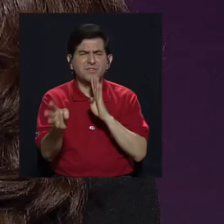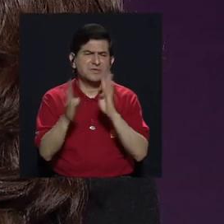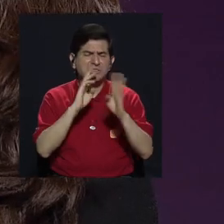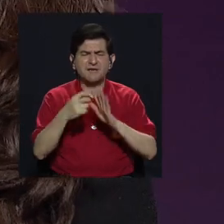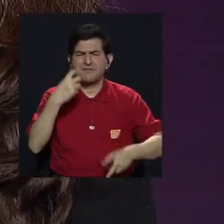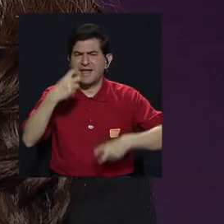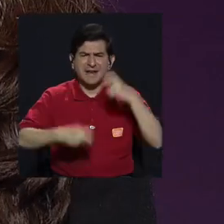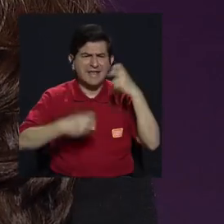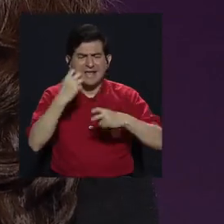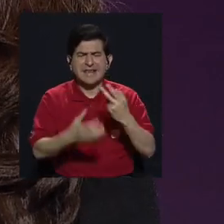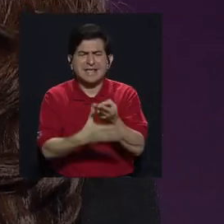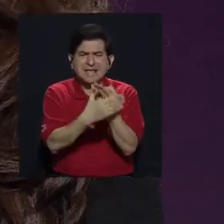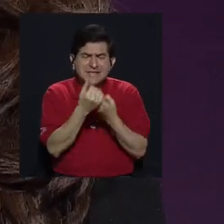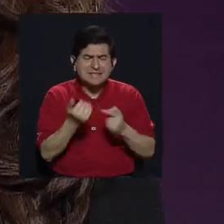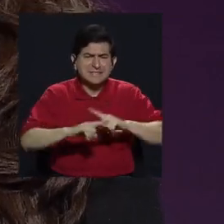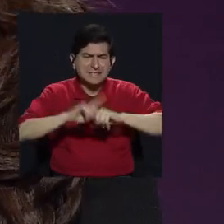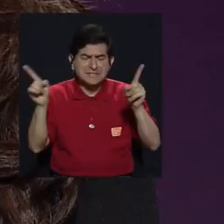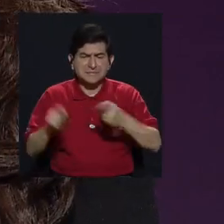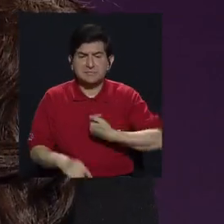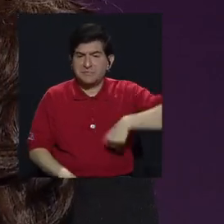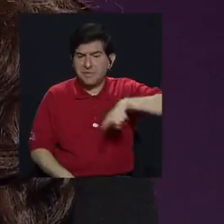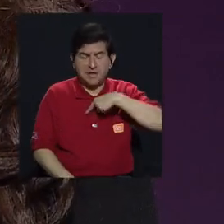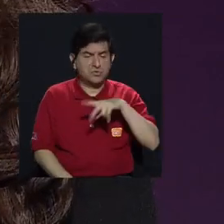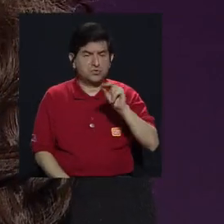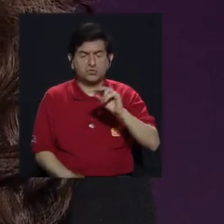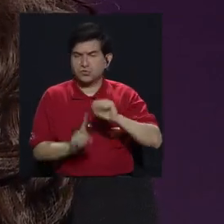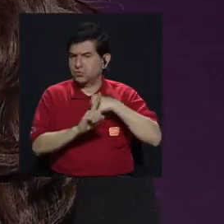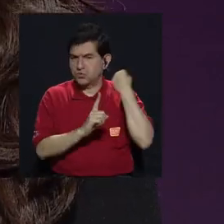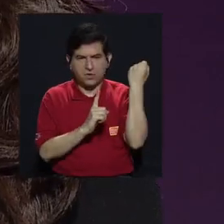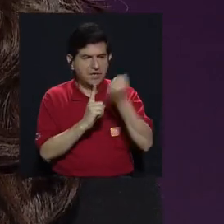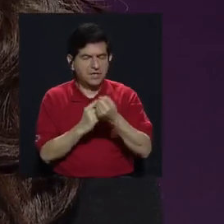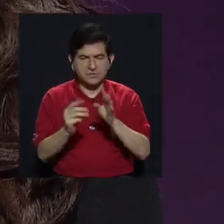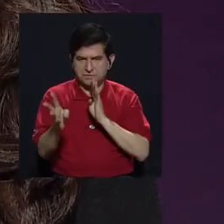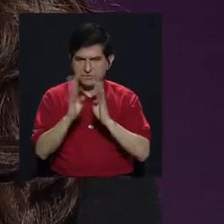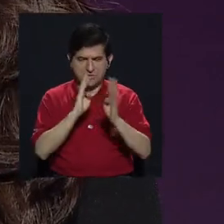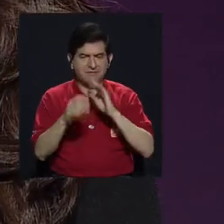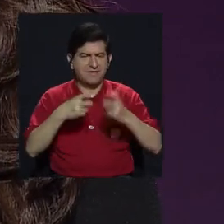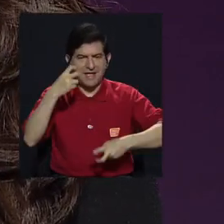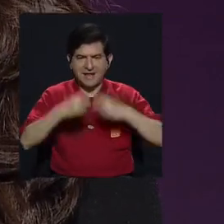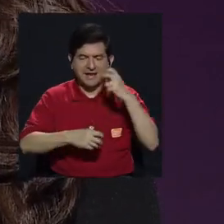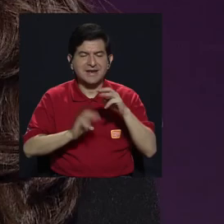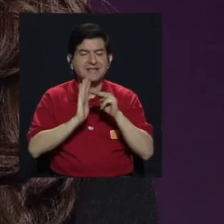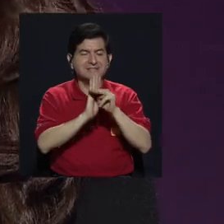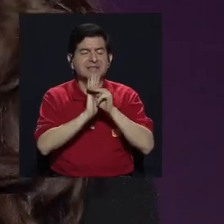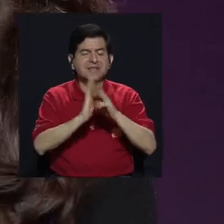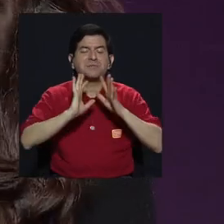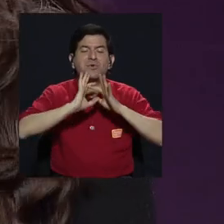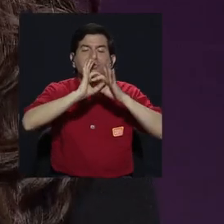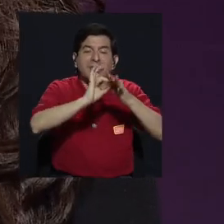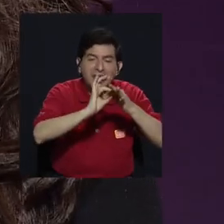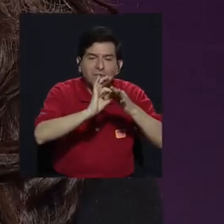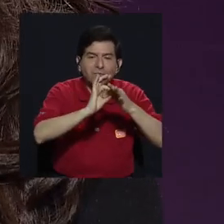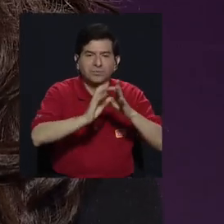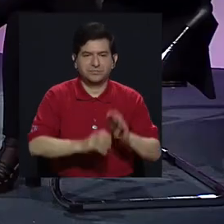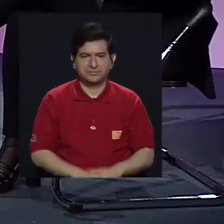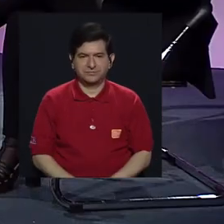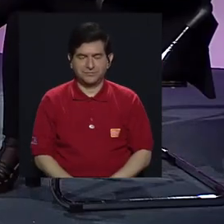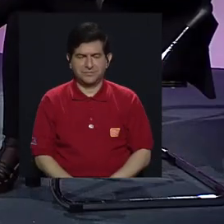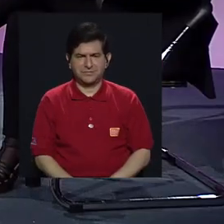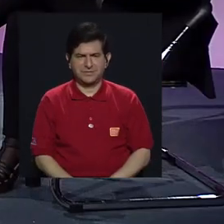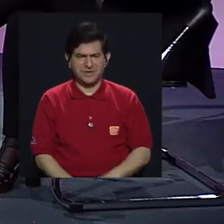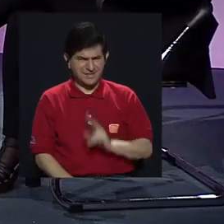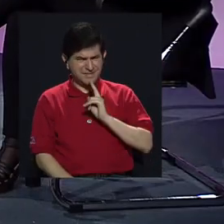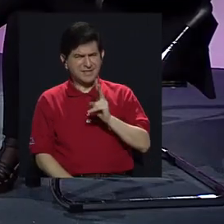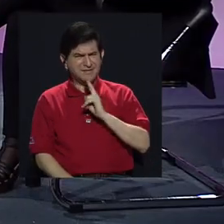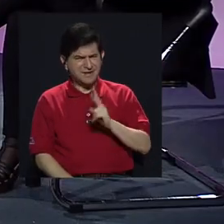de crisis de pareja, pero que no nos atrevemos como sociedad a hablar de crisis del modelo relacional. Uh-huh. O sea,